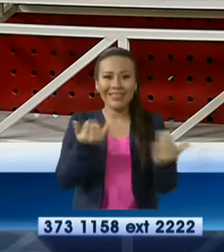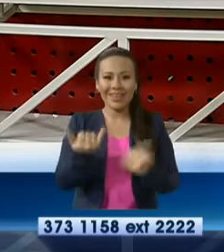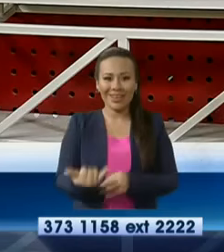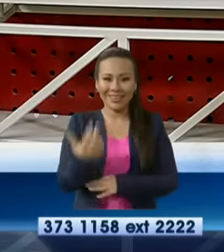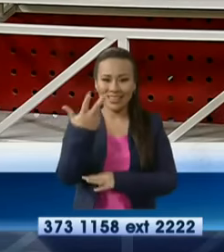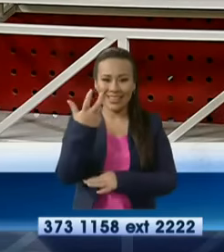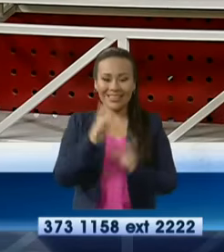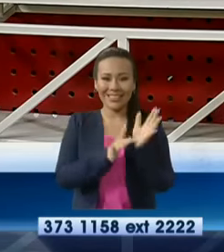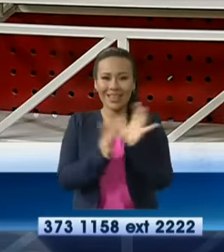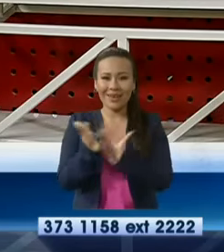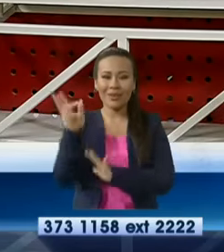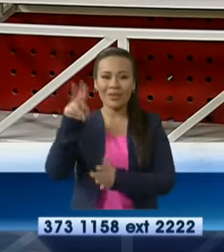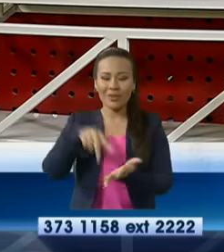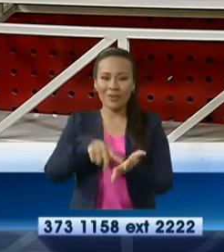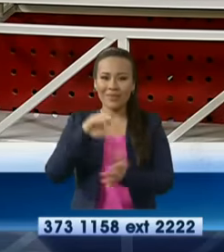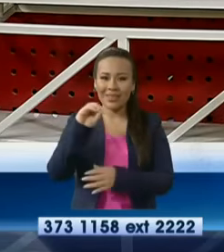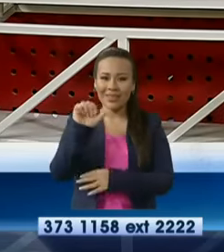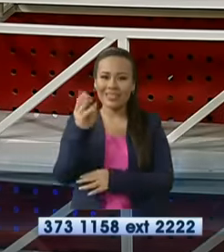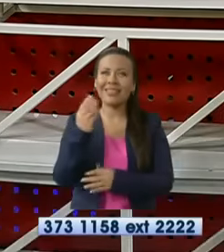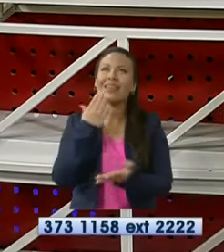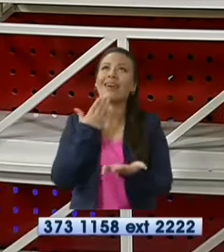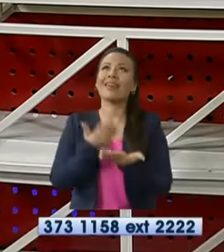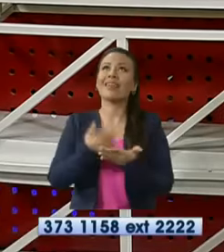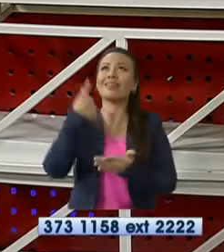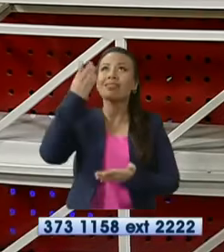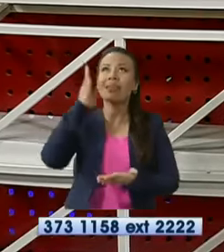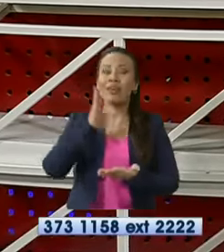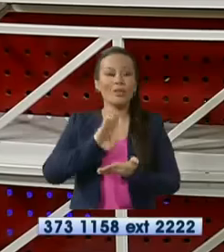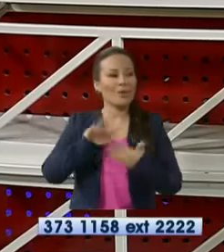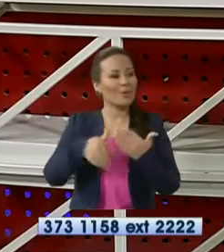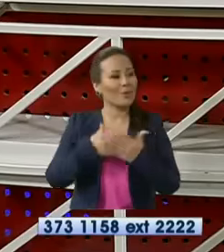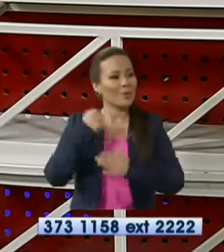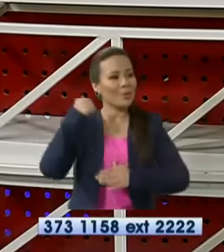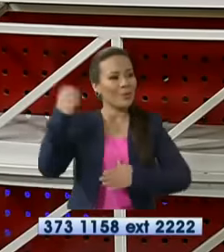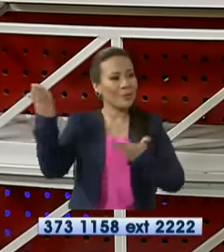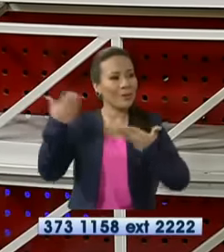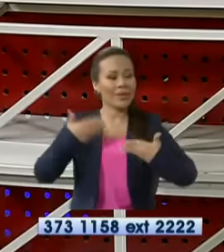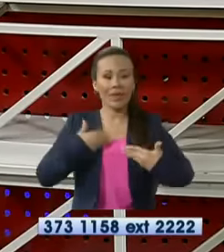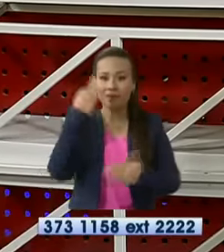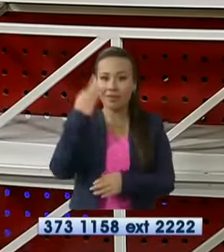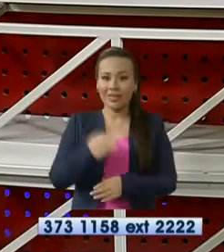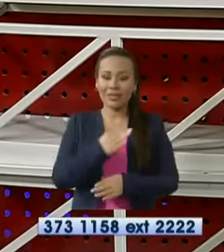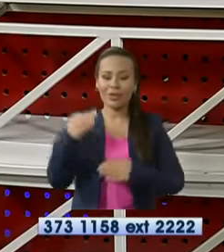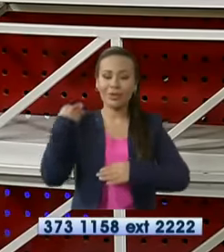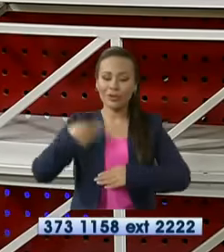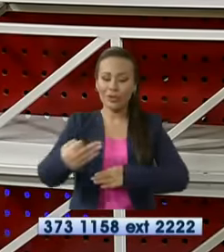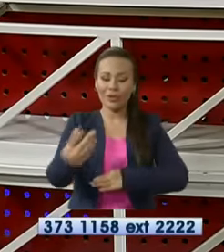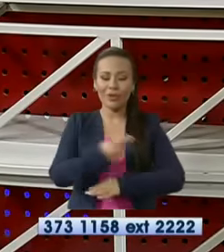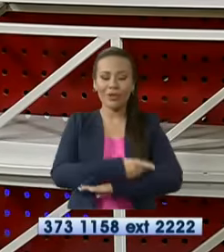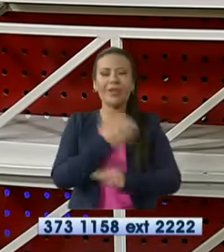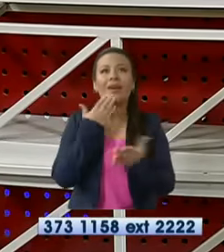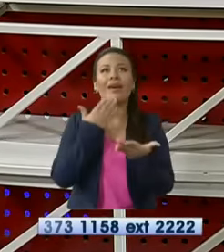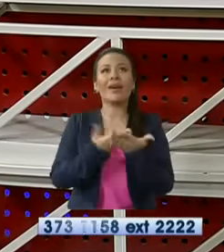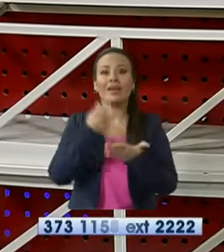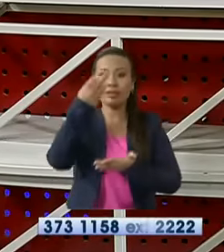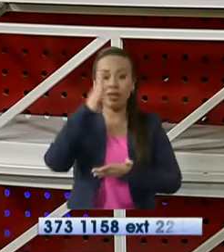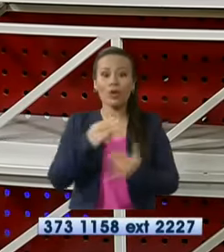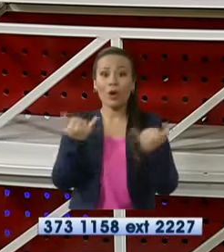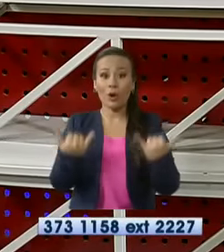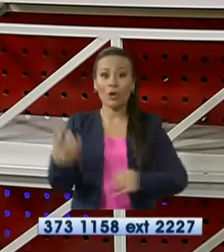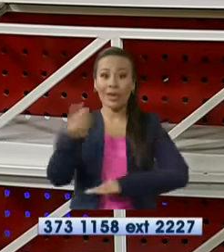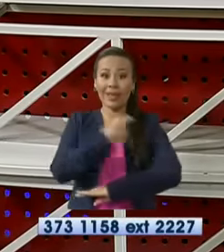año 2016. Justamente agradeciendo rápido. Al Todopoderoso por todas sus bendiciones y lo que nos da diariamente. Gracias, señor. Hoy es el Día del